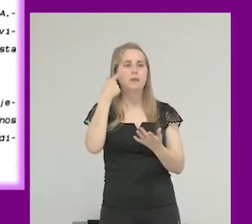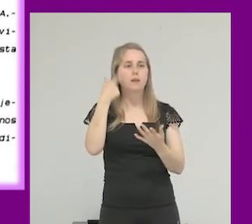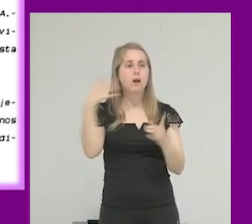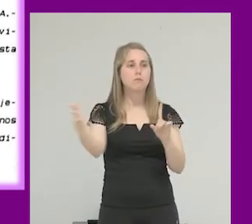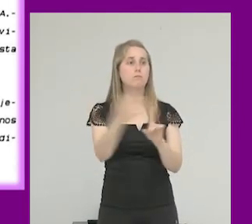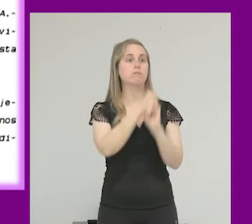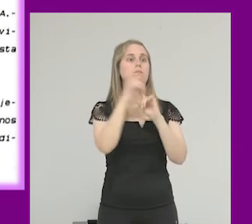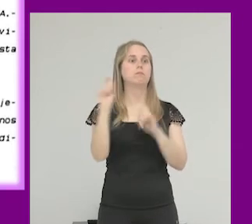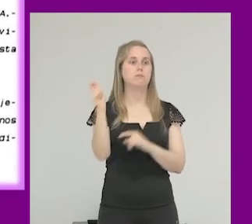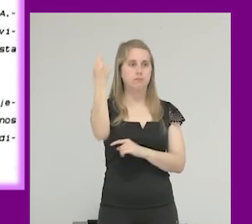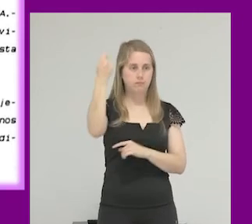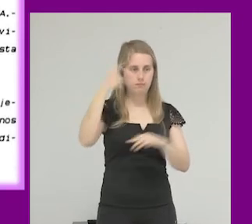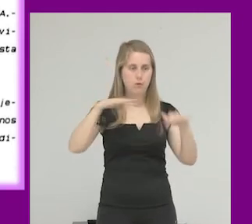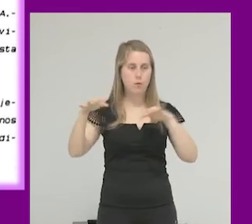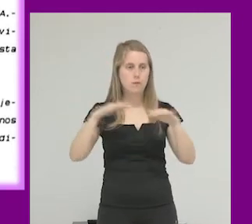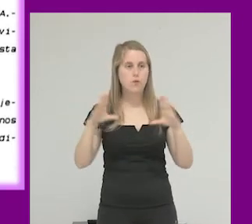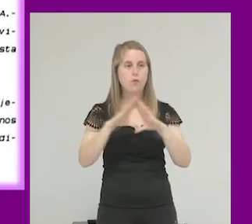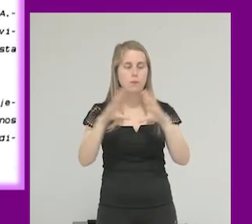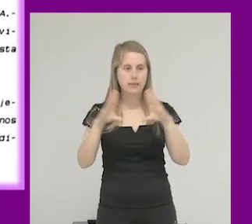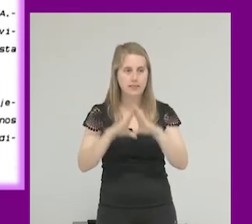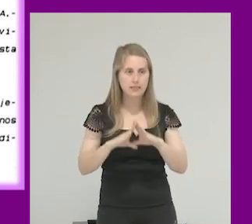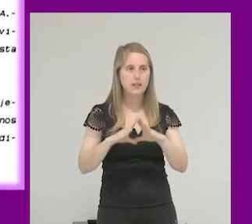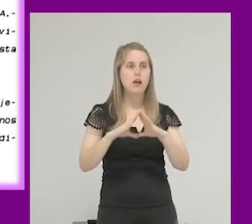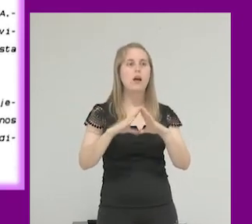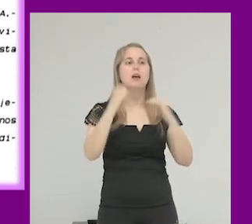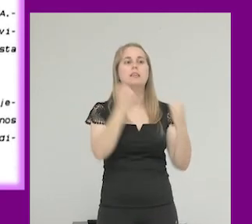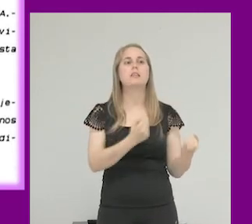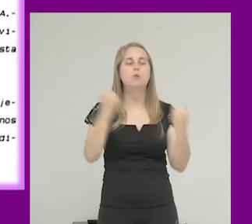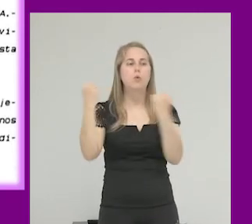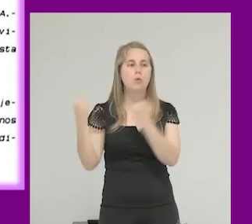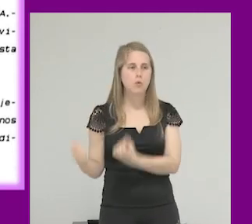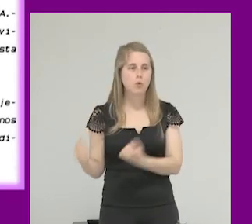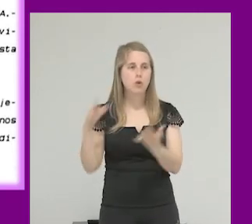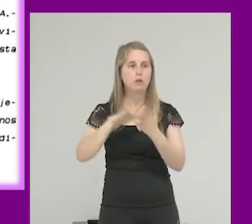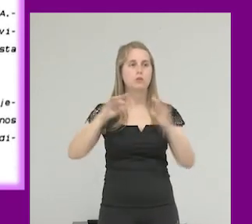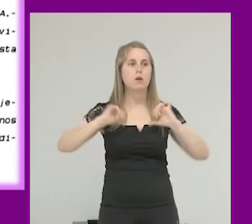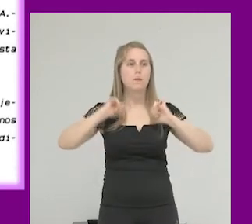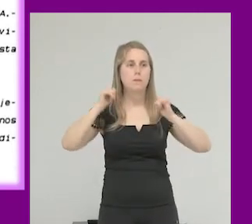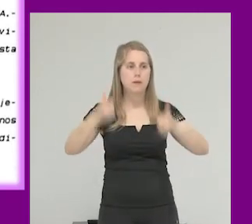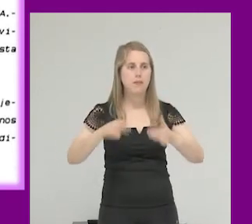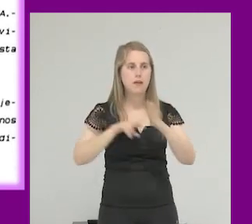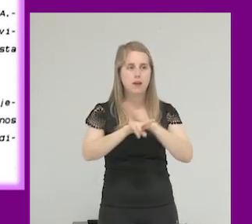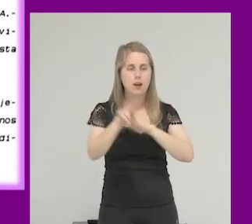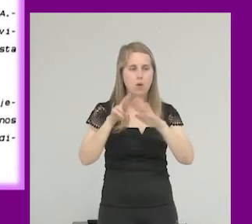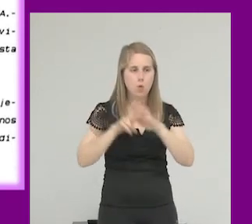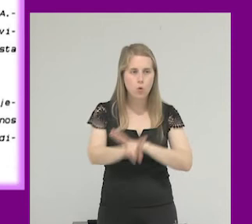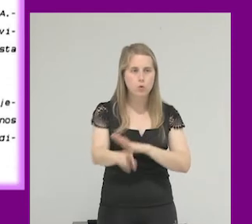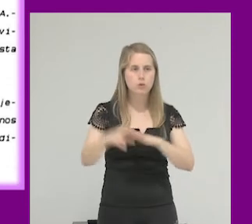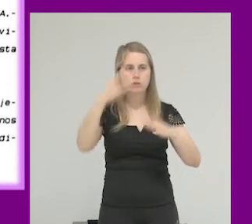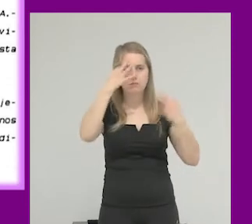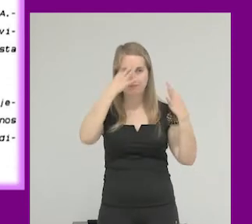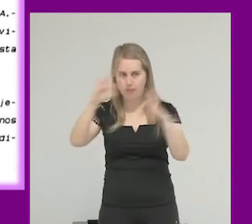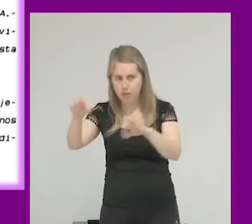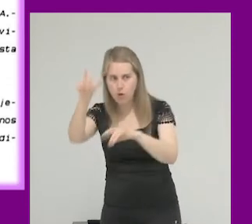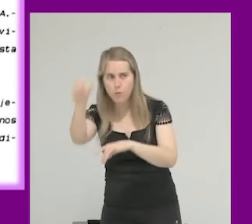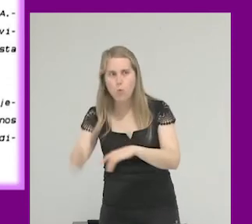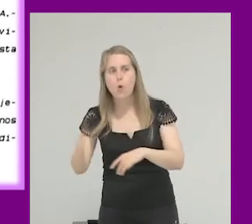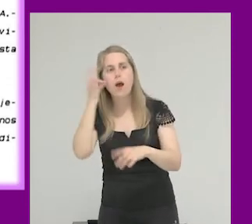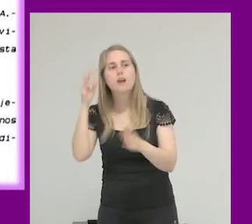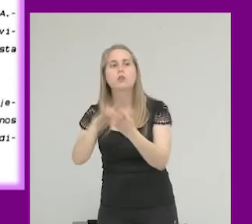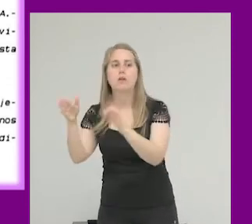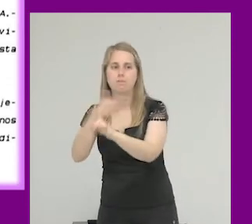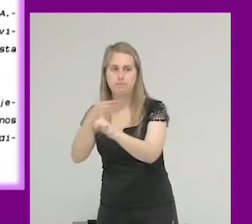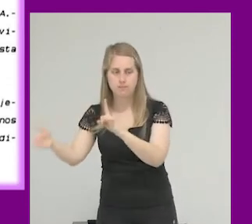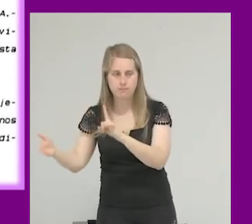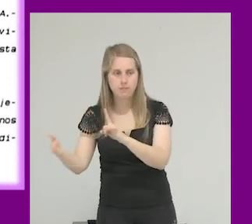movimiento feminista lograr que desde las instituciones se pusieran recursos para atender a las mujeres agredidas.